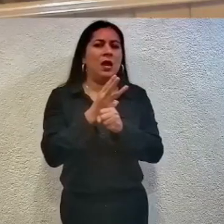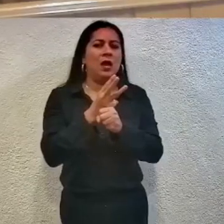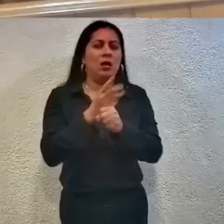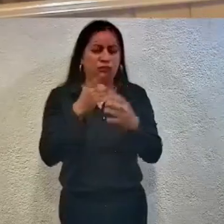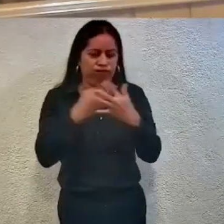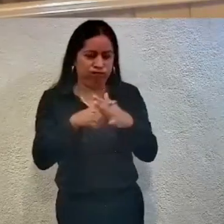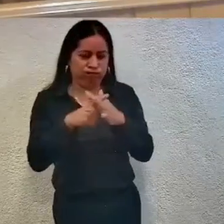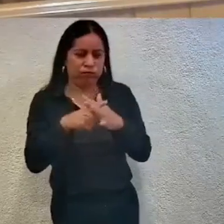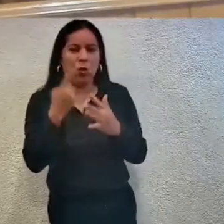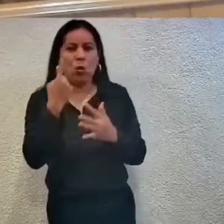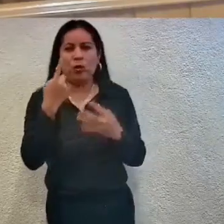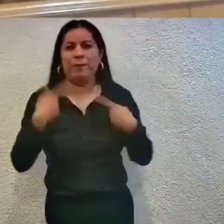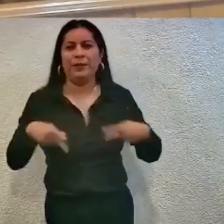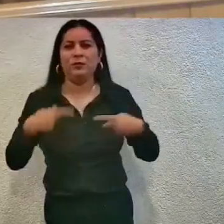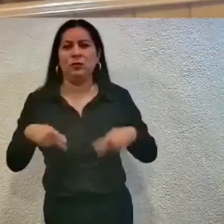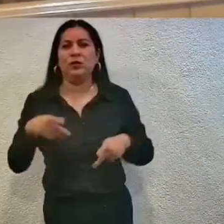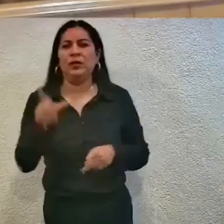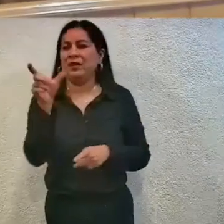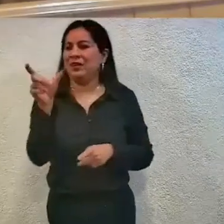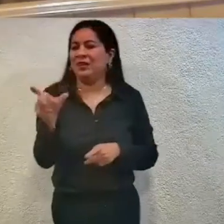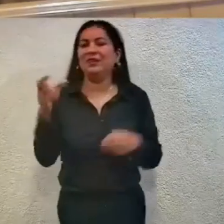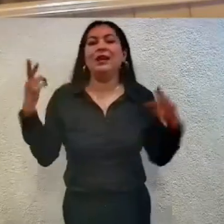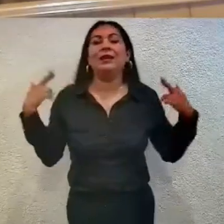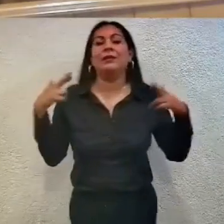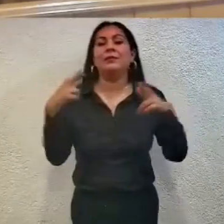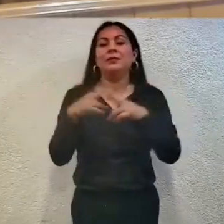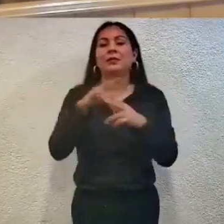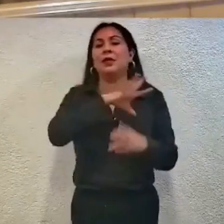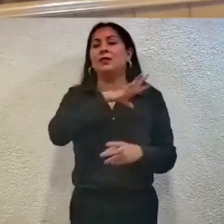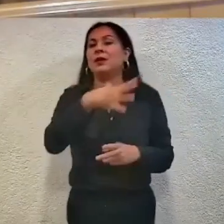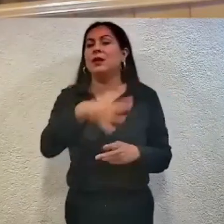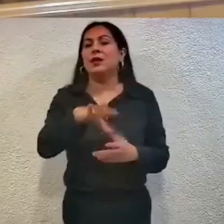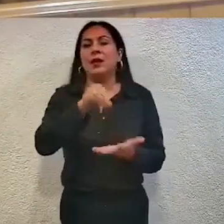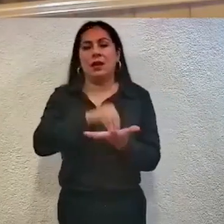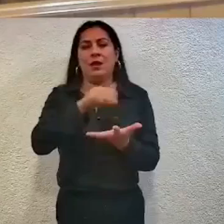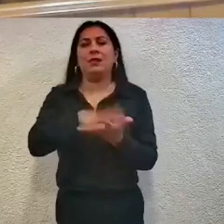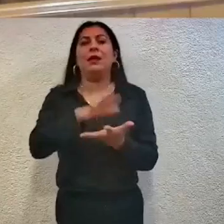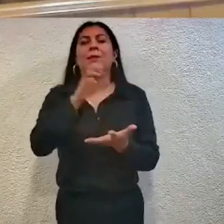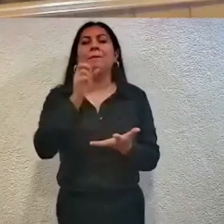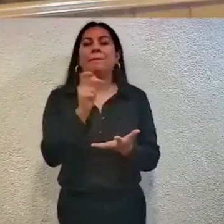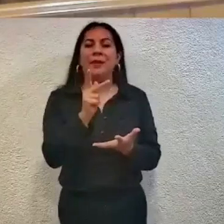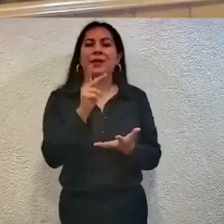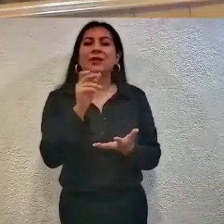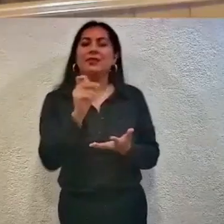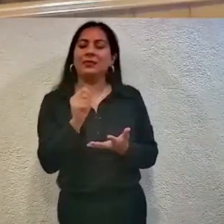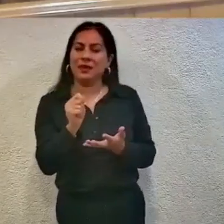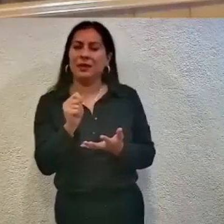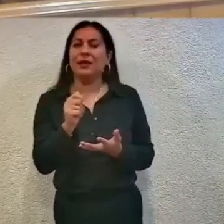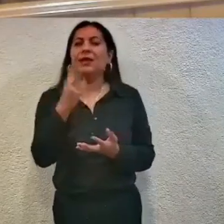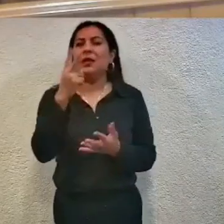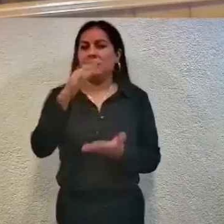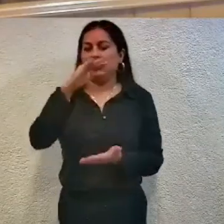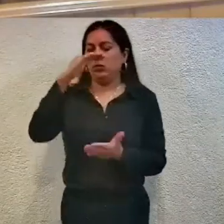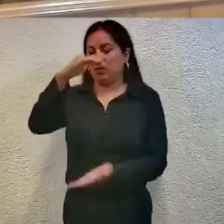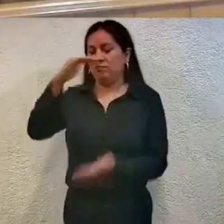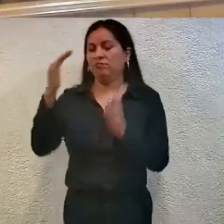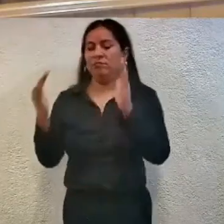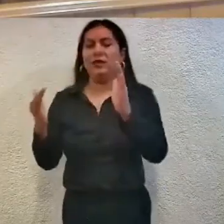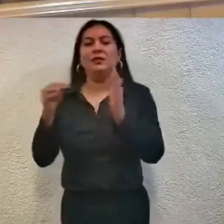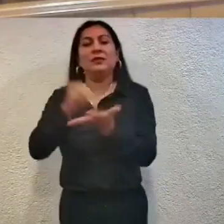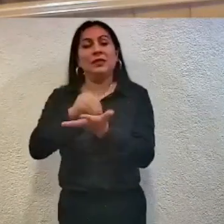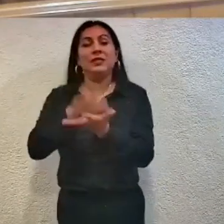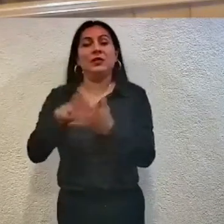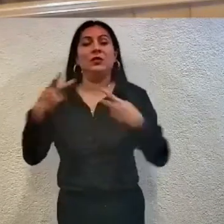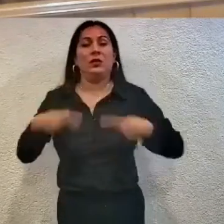tercera escrutadora una persona que tenía la calidad de representante general acreditada del PT, en tanto que en